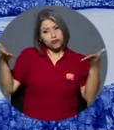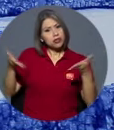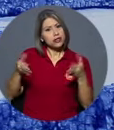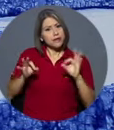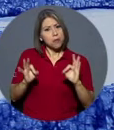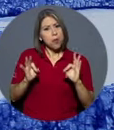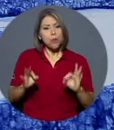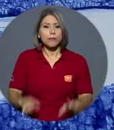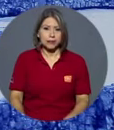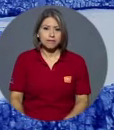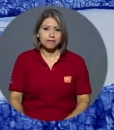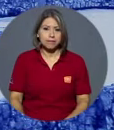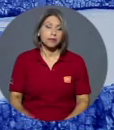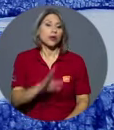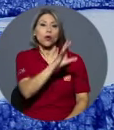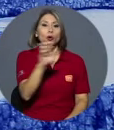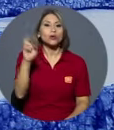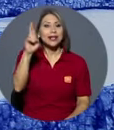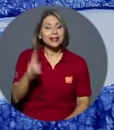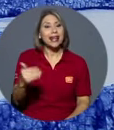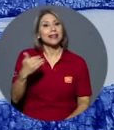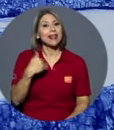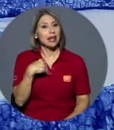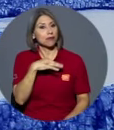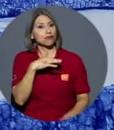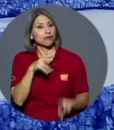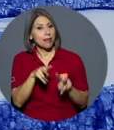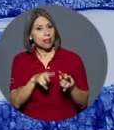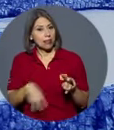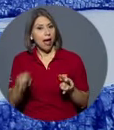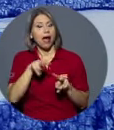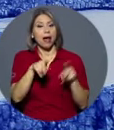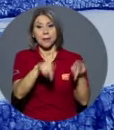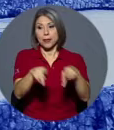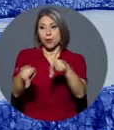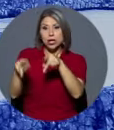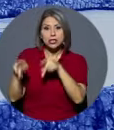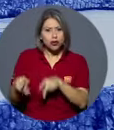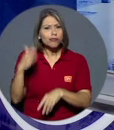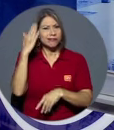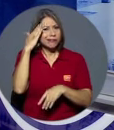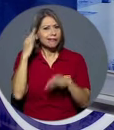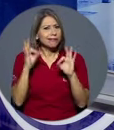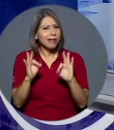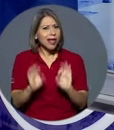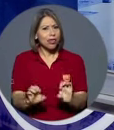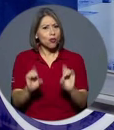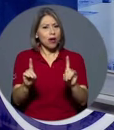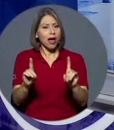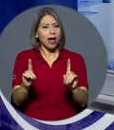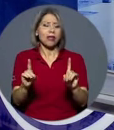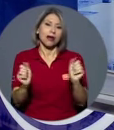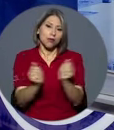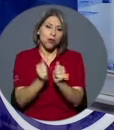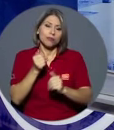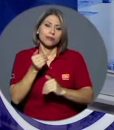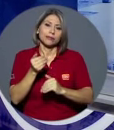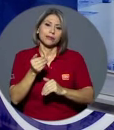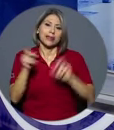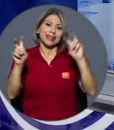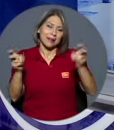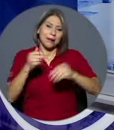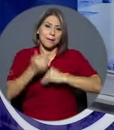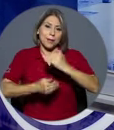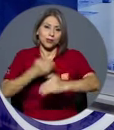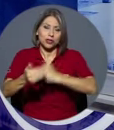y lo recibe muy bien. O sea, Costa Rica tiene la ventaja de que tiene una población muy educada en términos de procesos